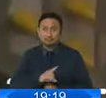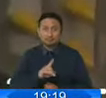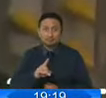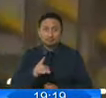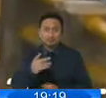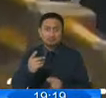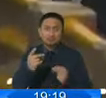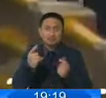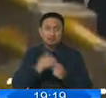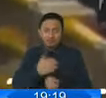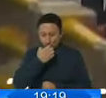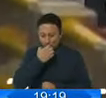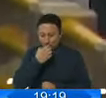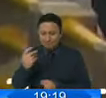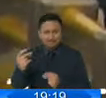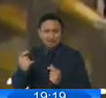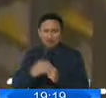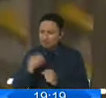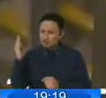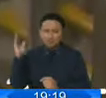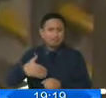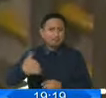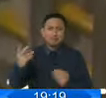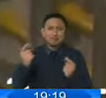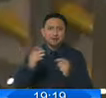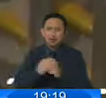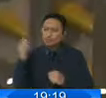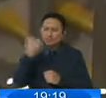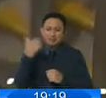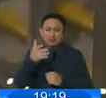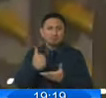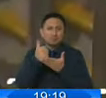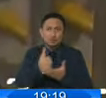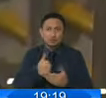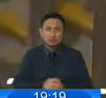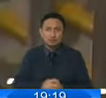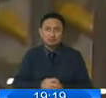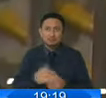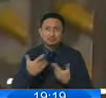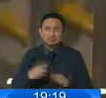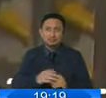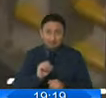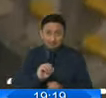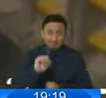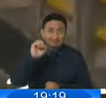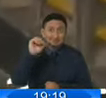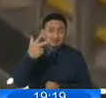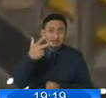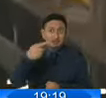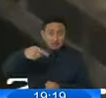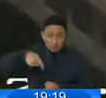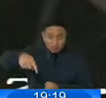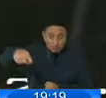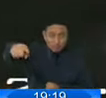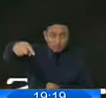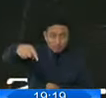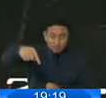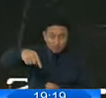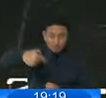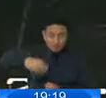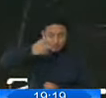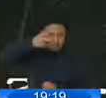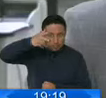nosotros apresuramos el tema del despacho de la unidad de policía, porque ya en la tercera vez que él retornaba, miramos a